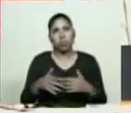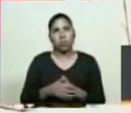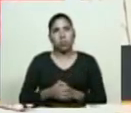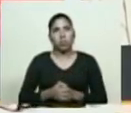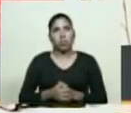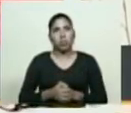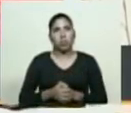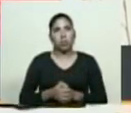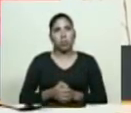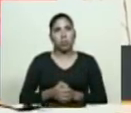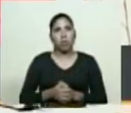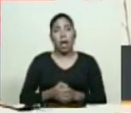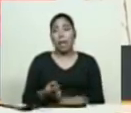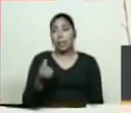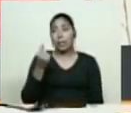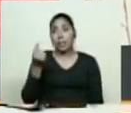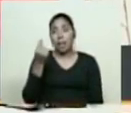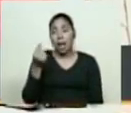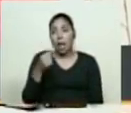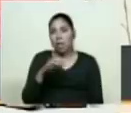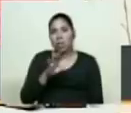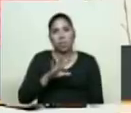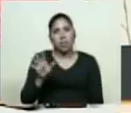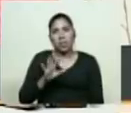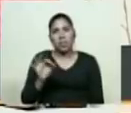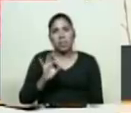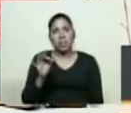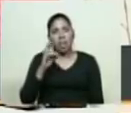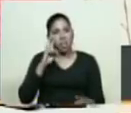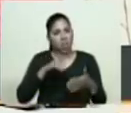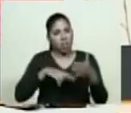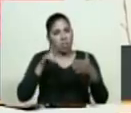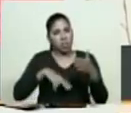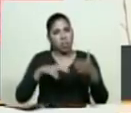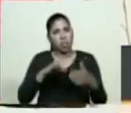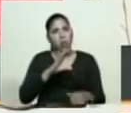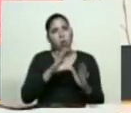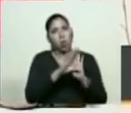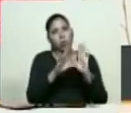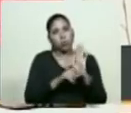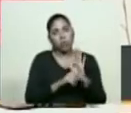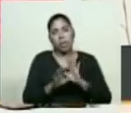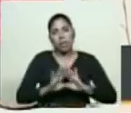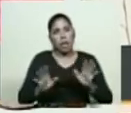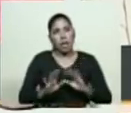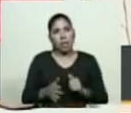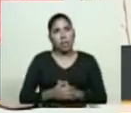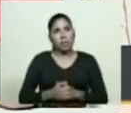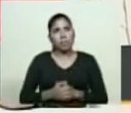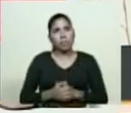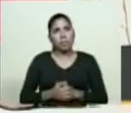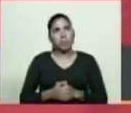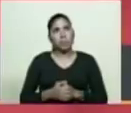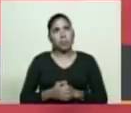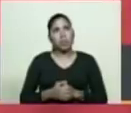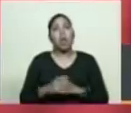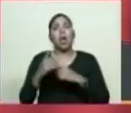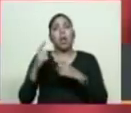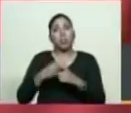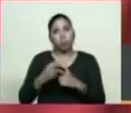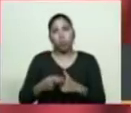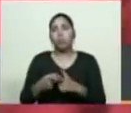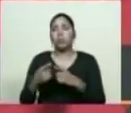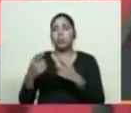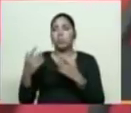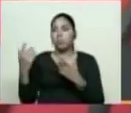Nadie era capaz de leer la Constitución, era letra muerta. Era letra muerta. Y el comandante Hugo Chávez comenzó a sacar esta Constitución y